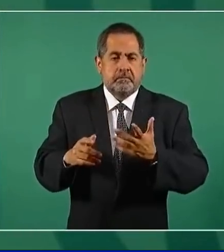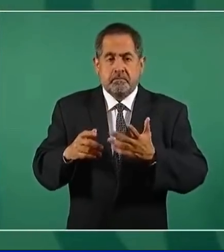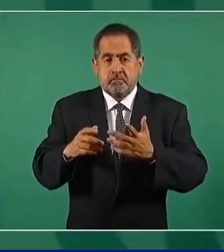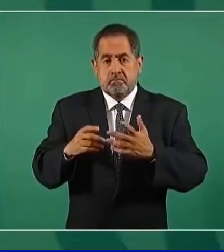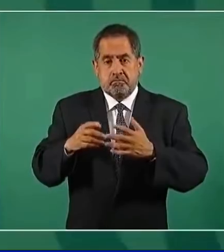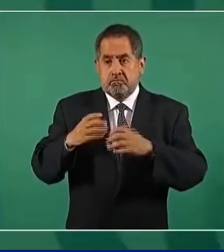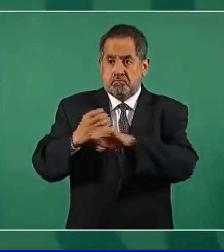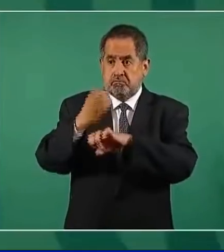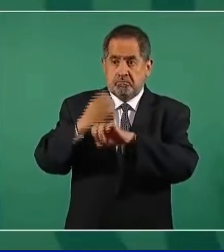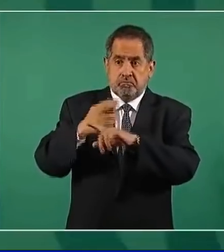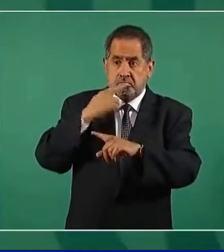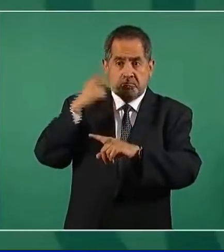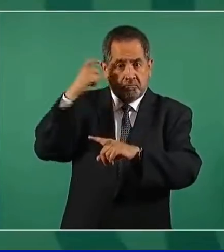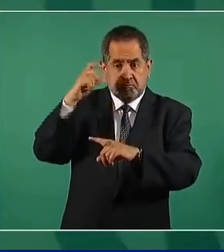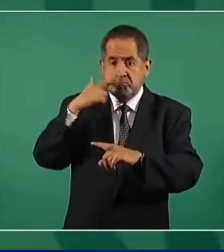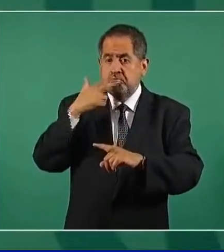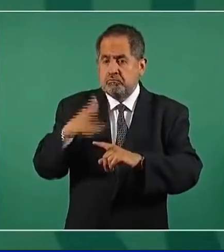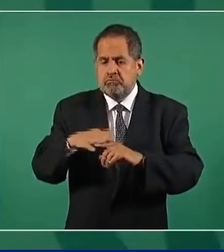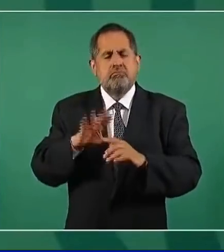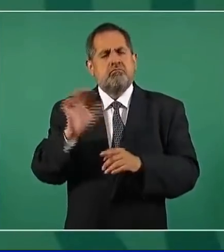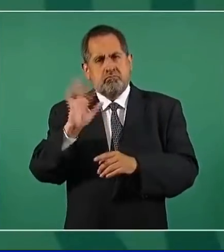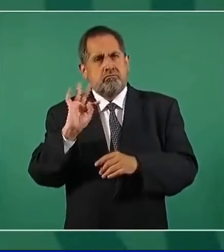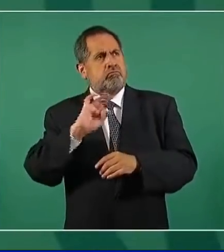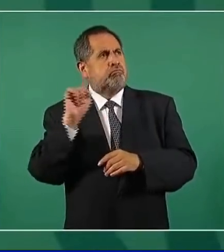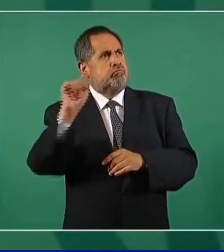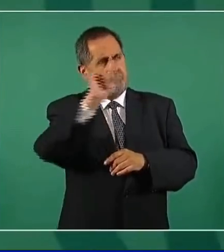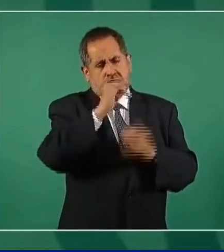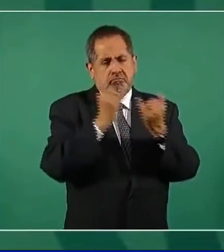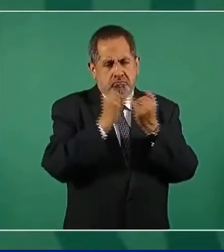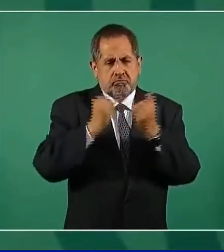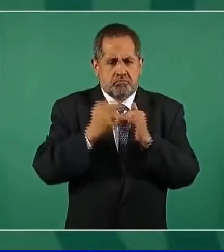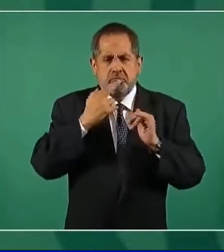mejores. Deben haber otros